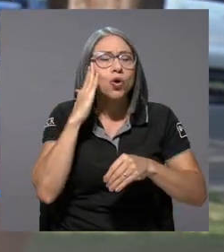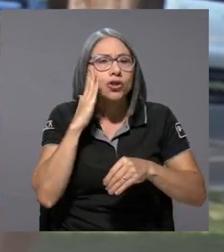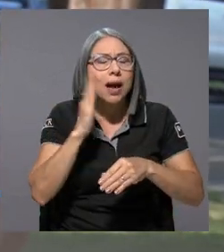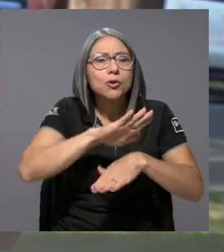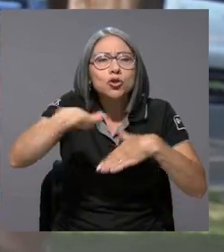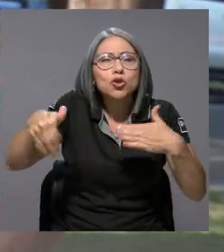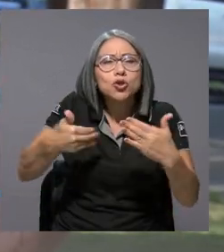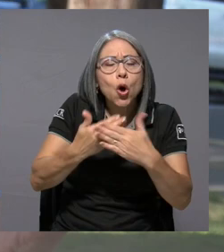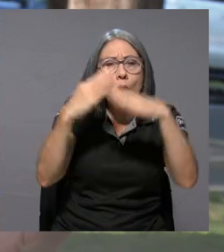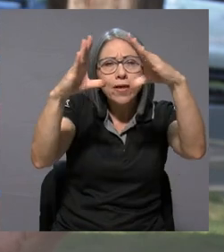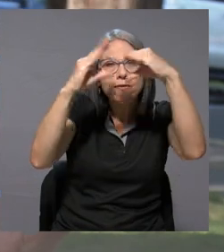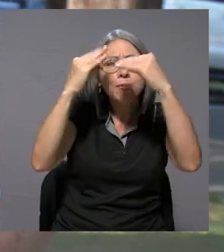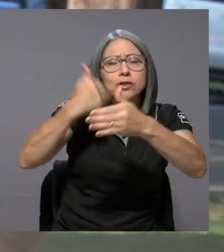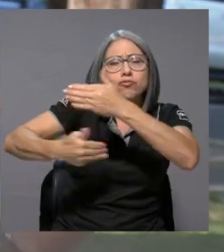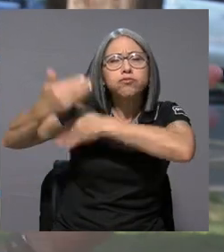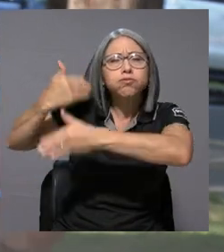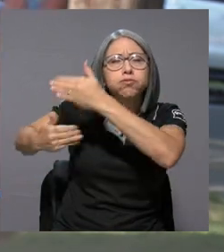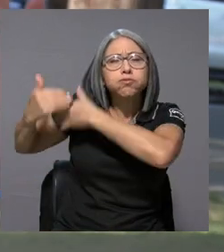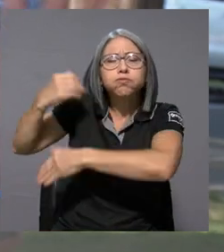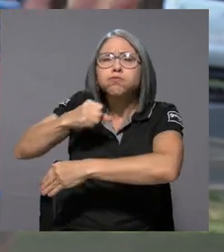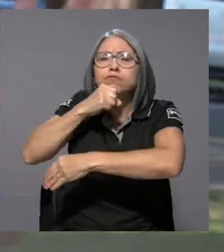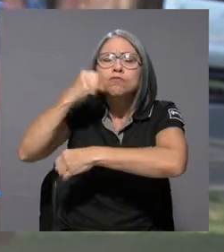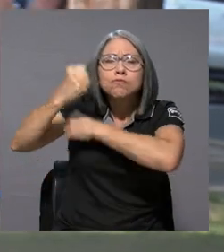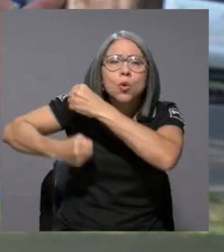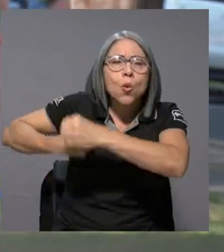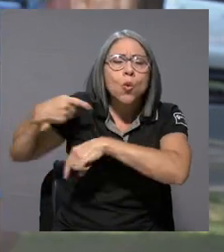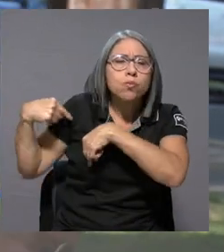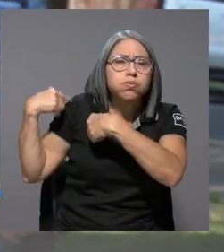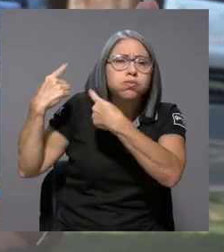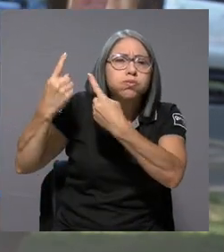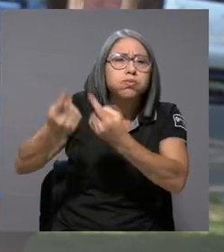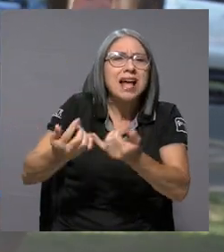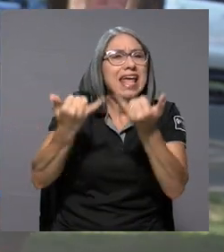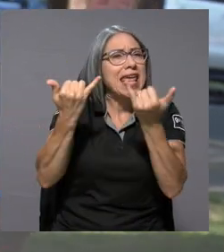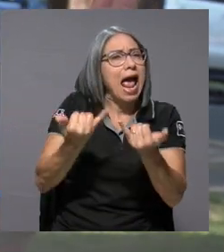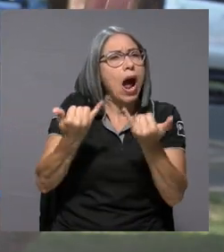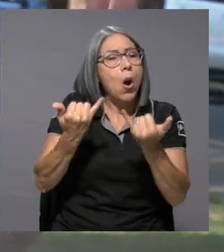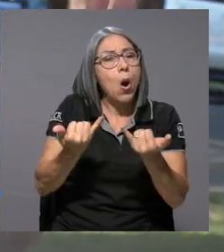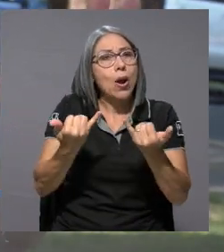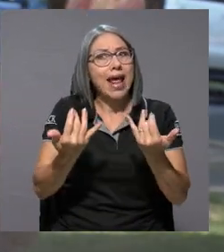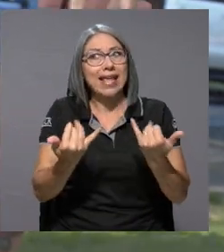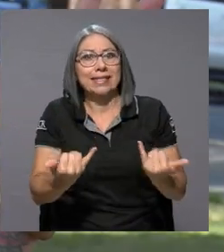estos saberes ancestrales que de alguna manera han quedado, ¿verdad?, un poquito fuera